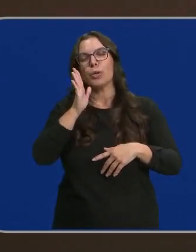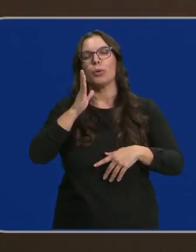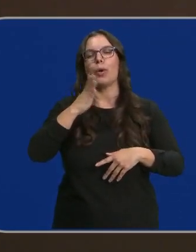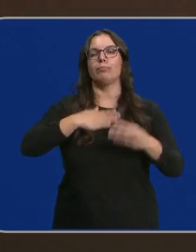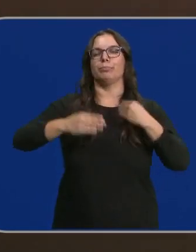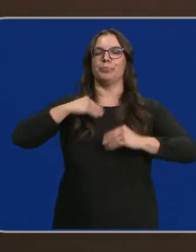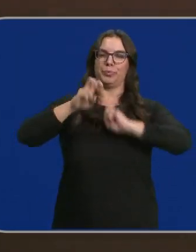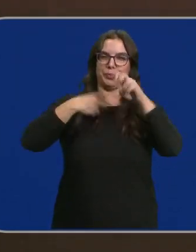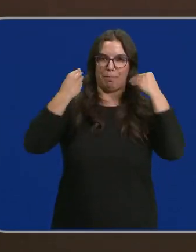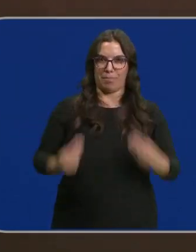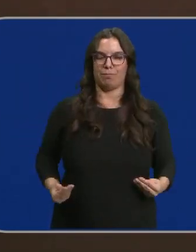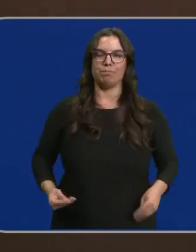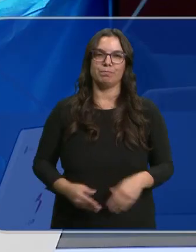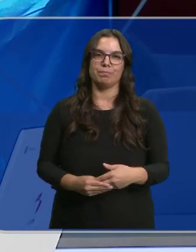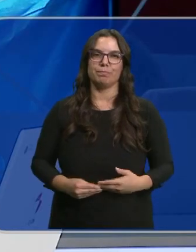reparador.